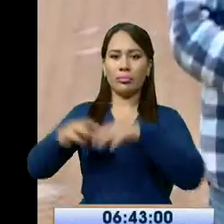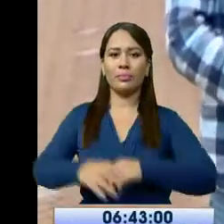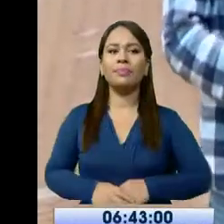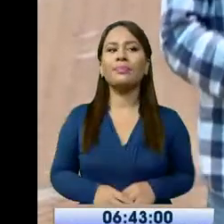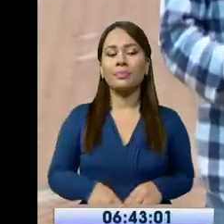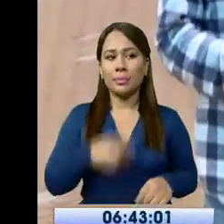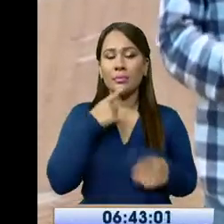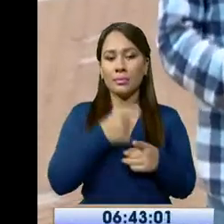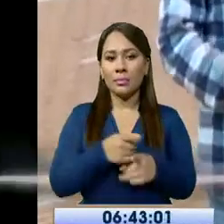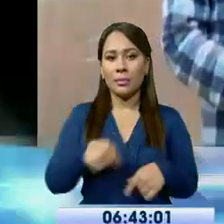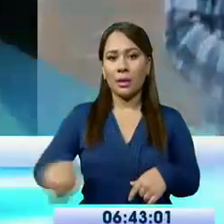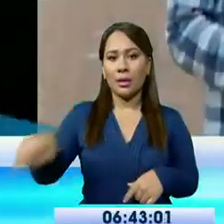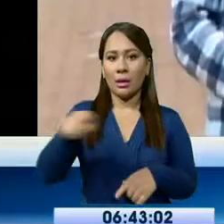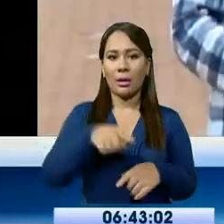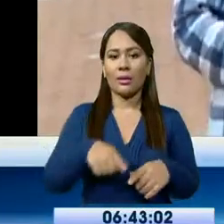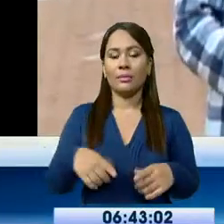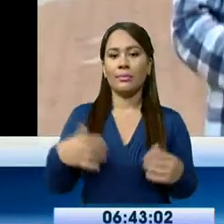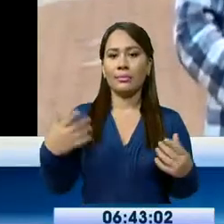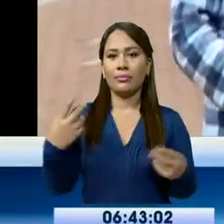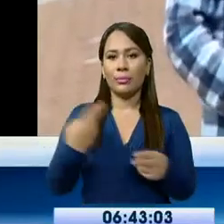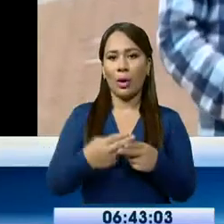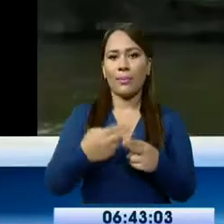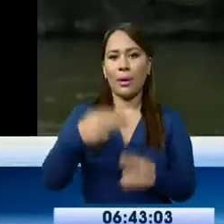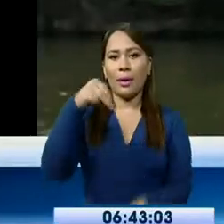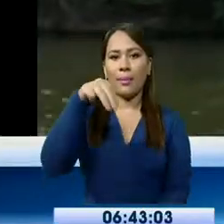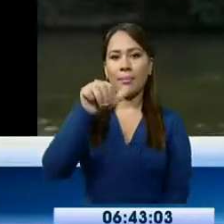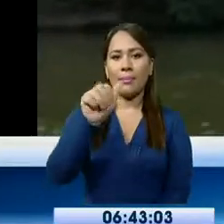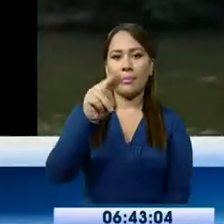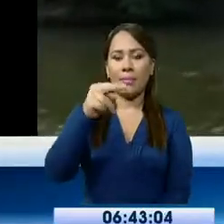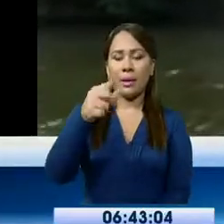este estero pone el nombre a la parroquia de Manglar Alto.